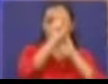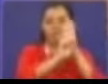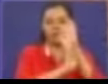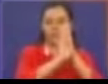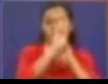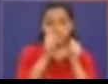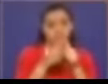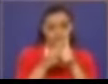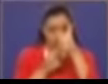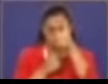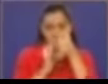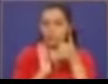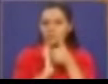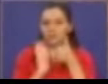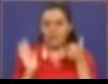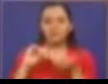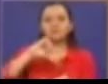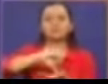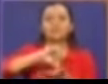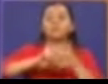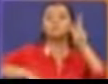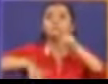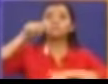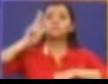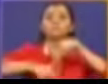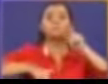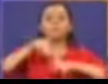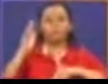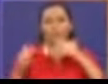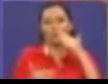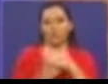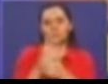hito, ya se tiene este centro ultramoderno,